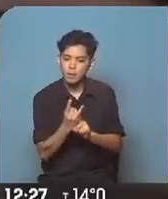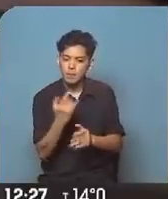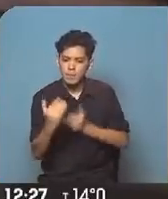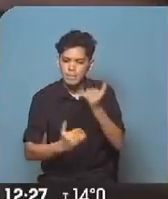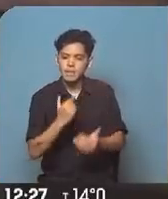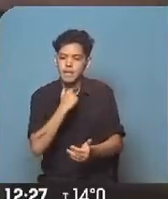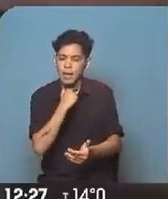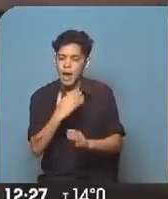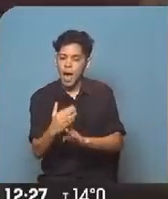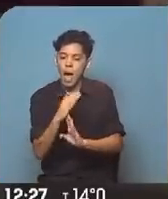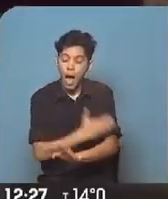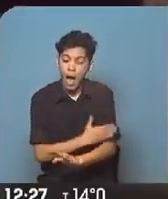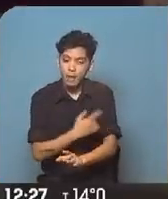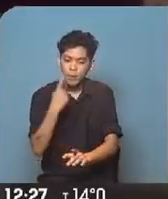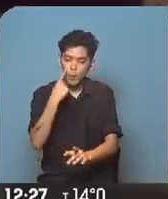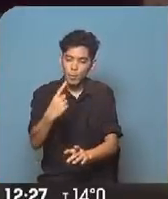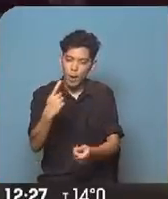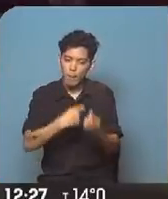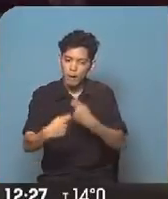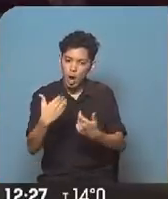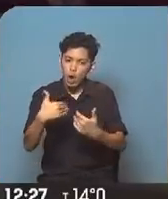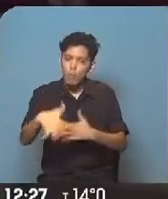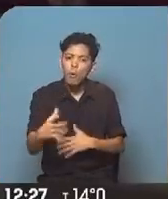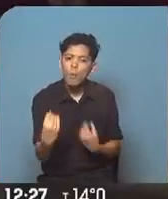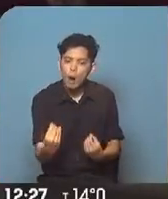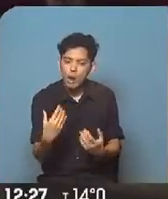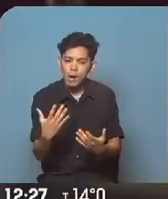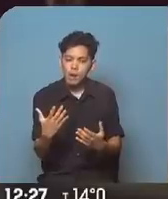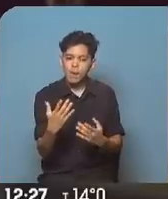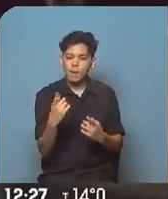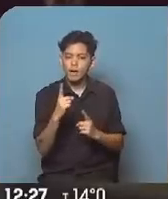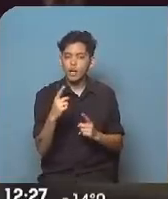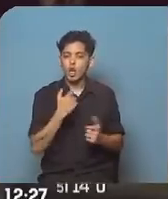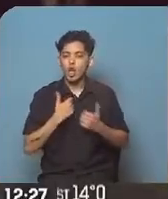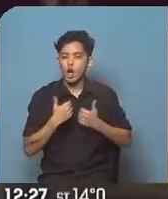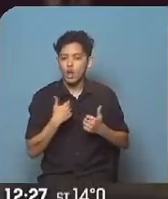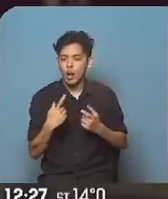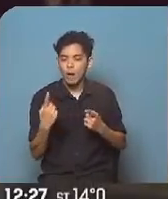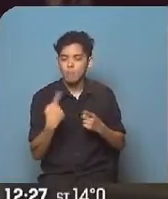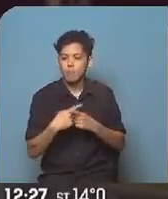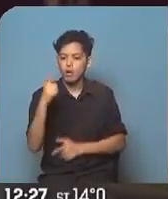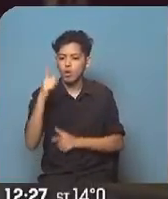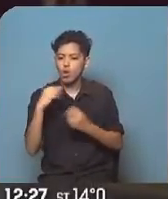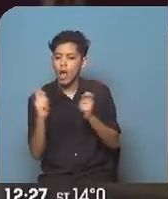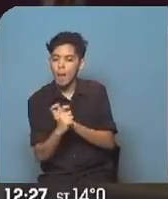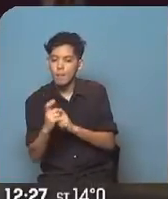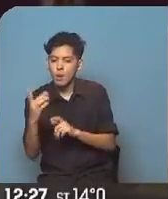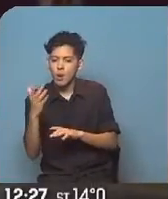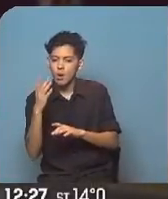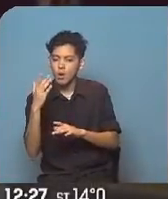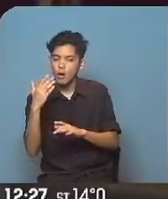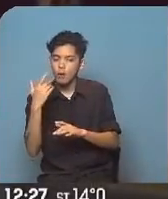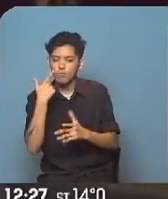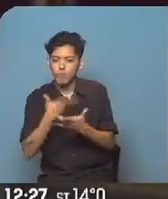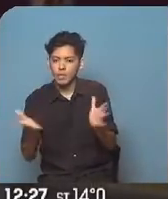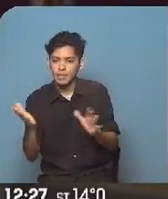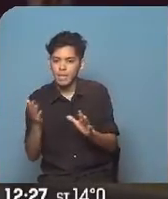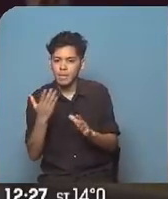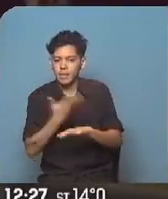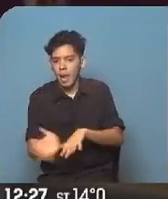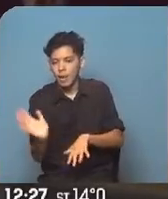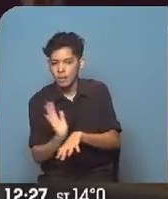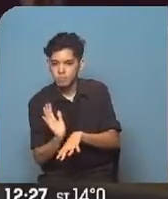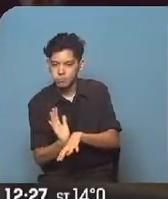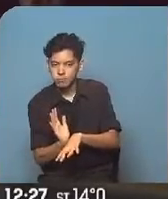siempre se anticipe al mercado, nunca corra detrás de los acontecimientos. Y eso a este Banco Central, incluso ayer lo ha demostrado muy bien y hoy